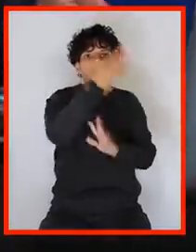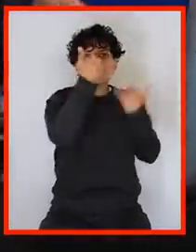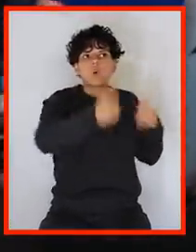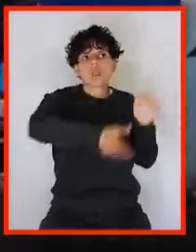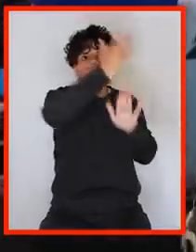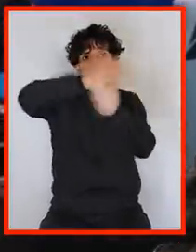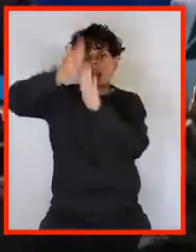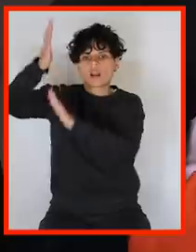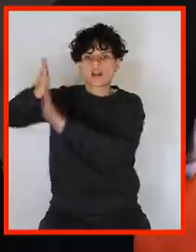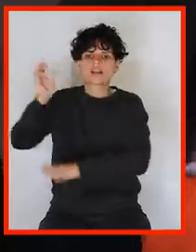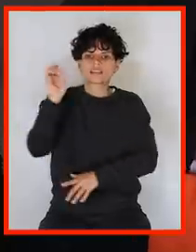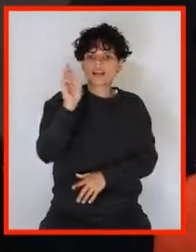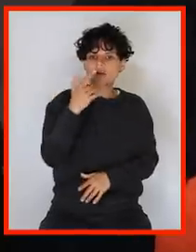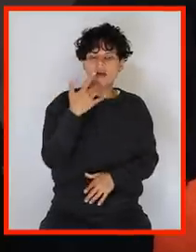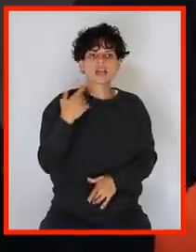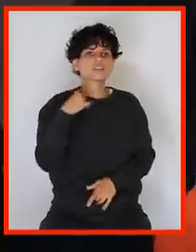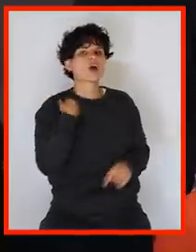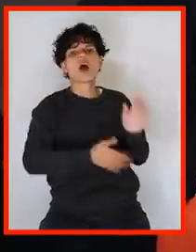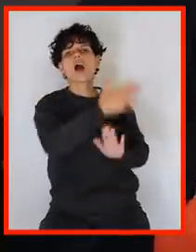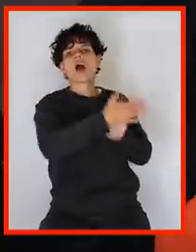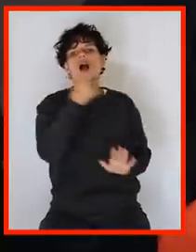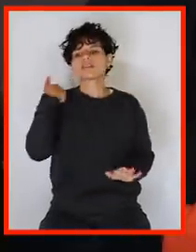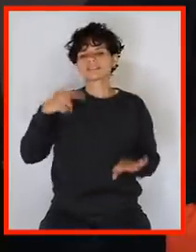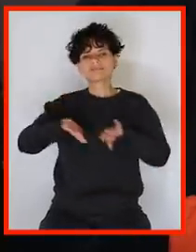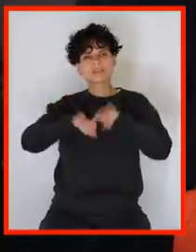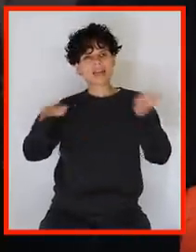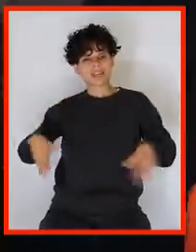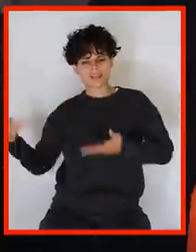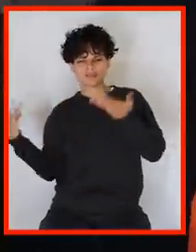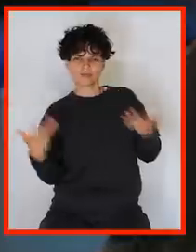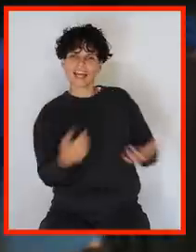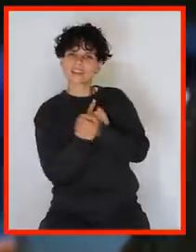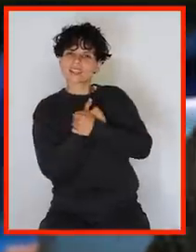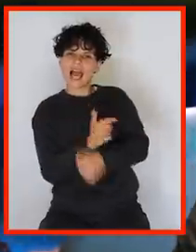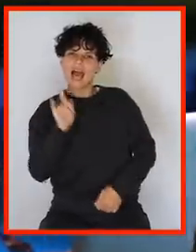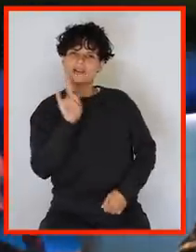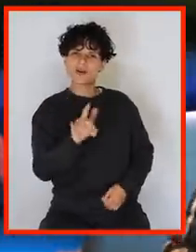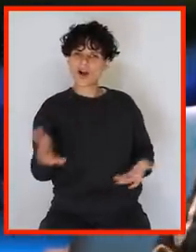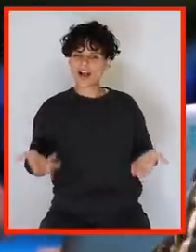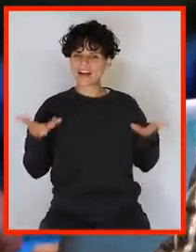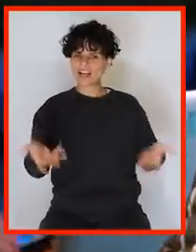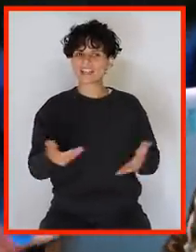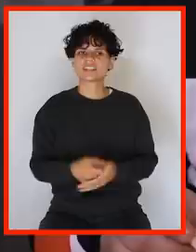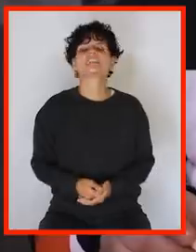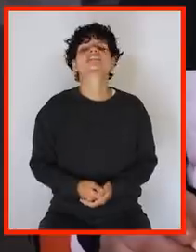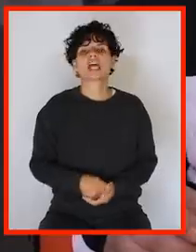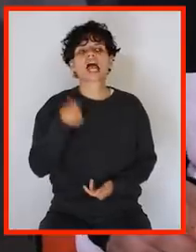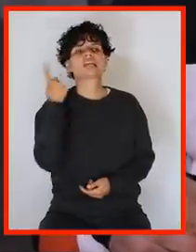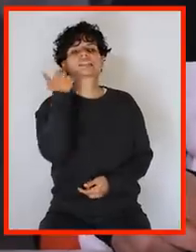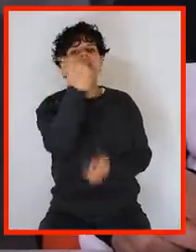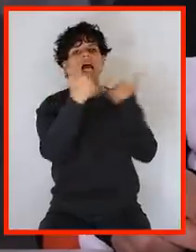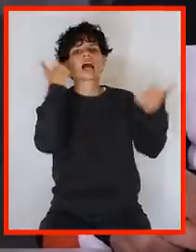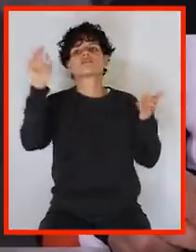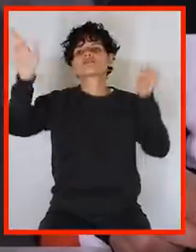po. Sí, po. ¿Qué voy a salir a jugar allá? Te traje una mesa. Puedes ir acá. Te amo. Ah, llama nomás a